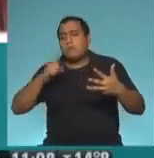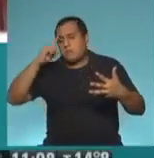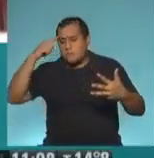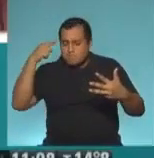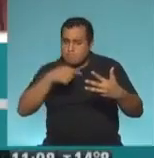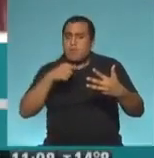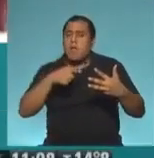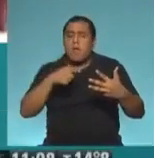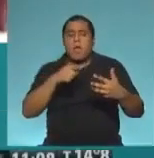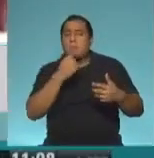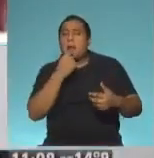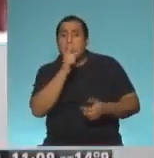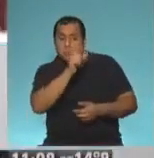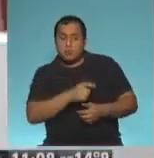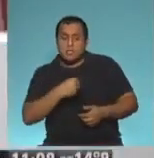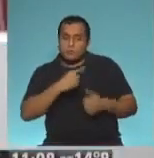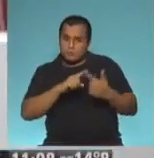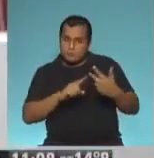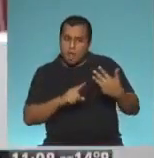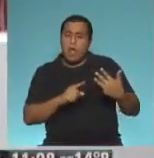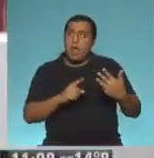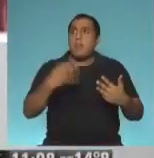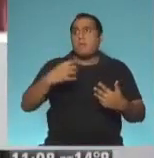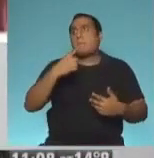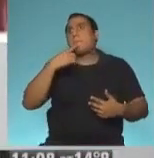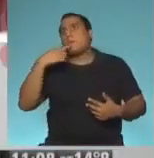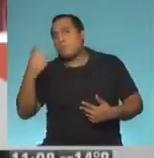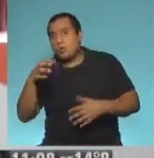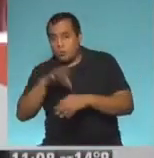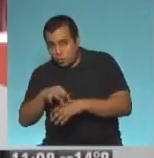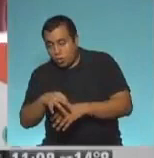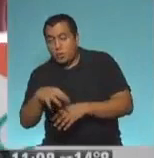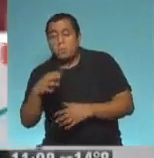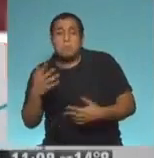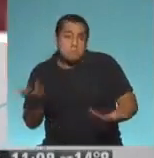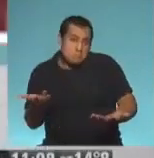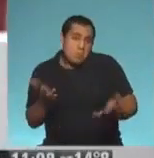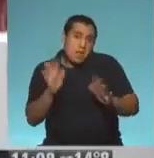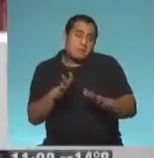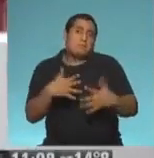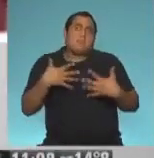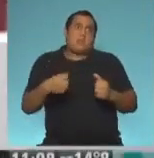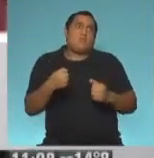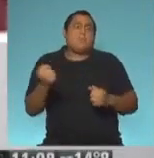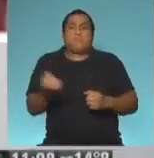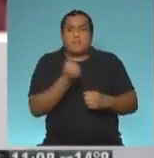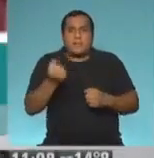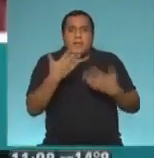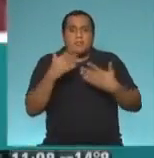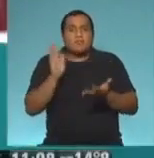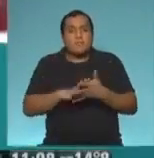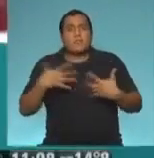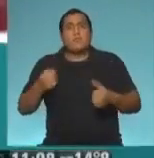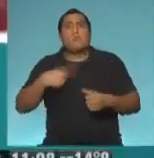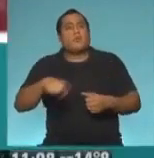hacer que hagamos una consulta, si somos padres o nosotros mismos, digo, en esta etapa en la que estamos hablando de la salud, en una cuestión más de